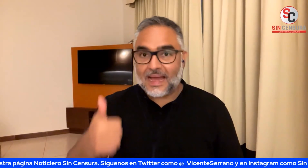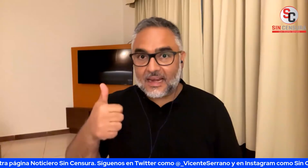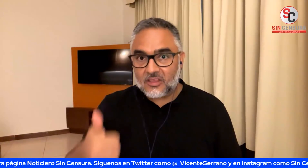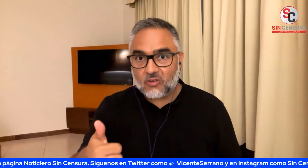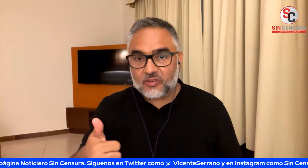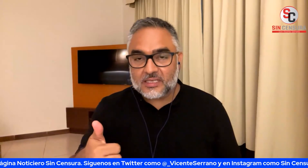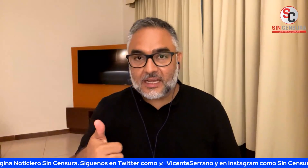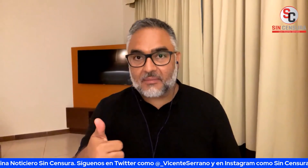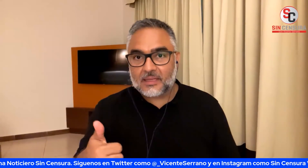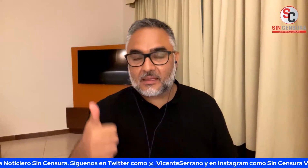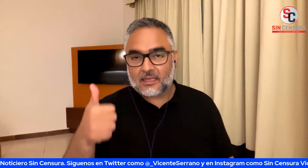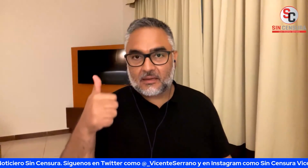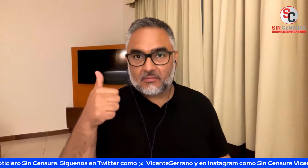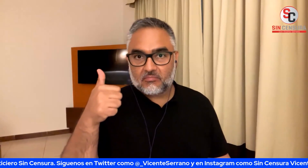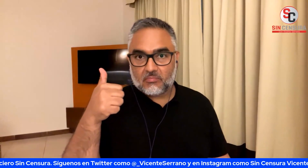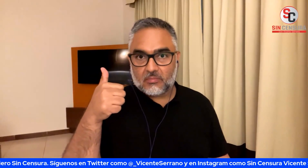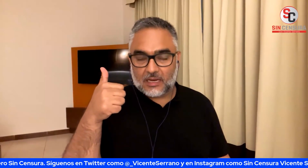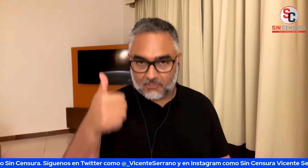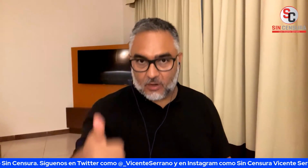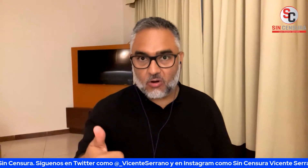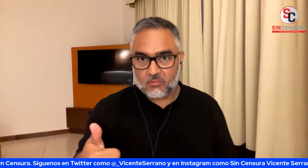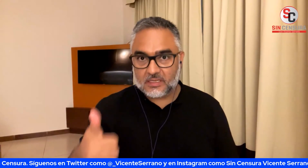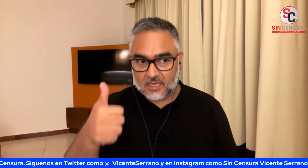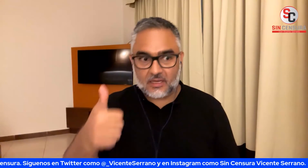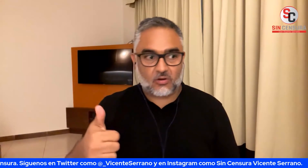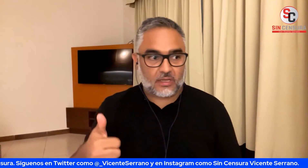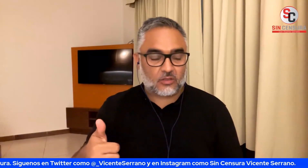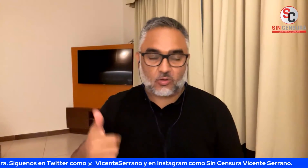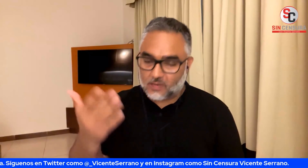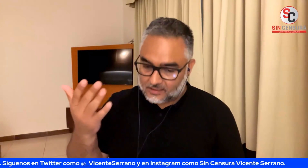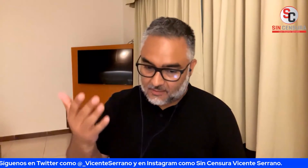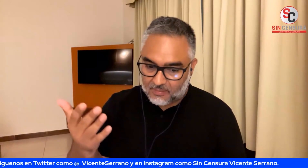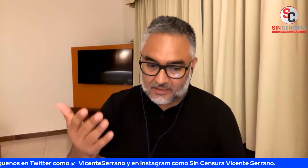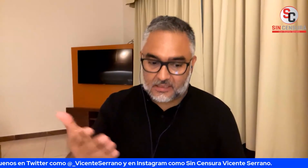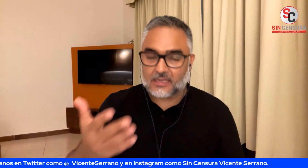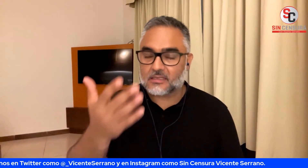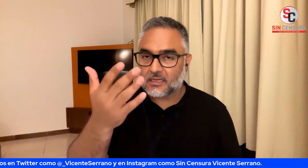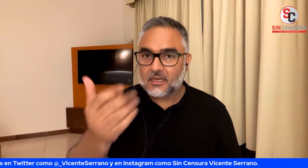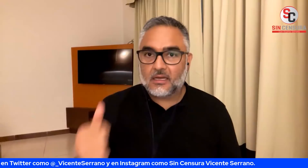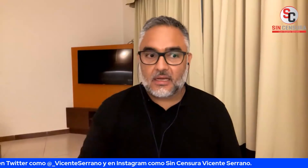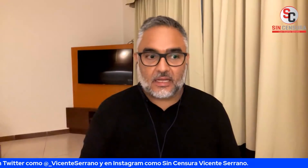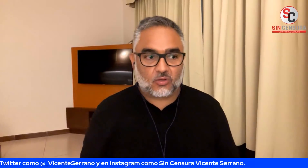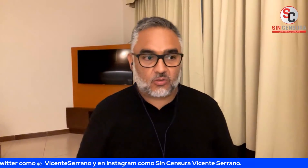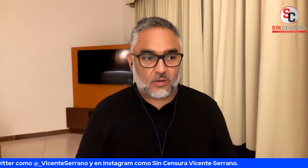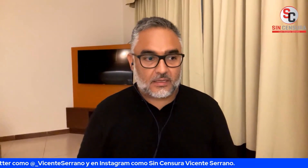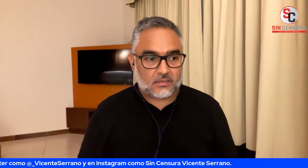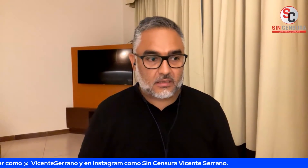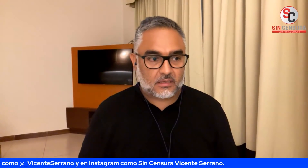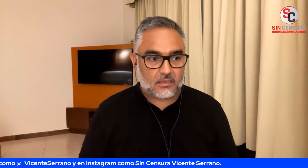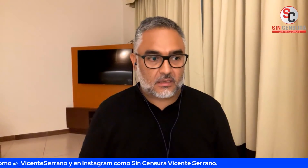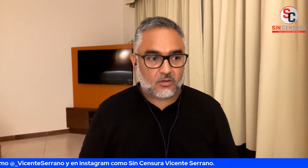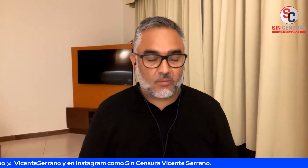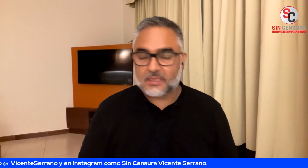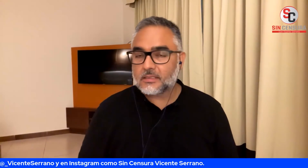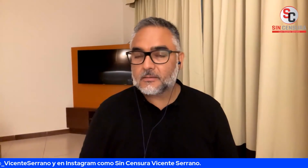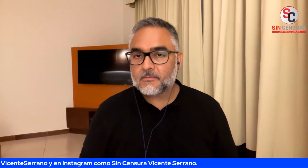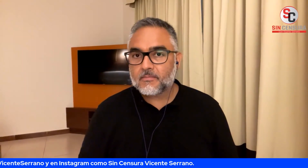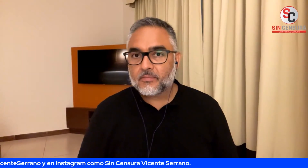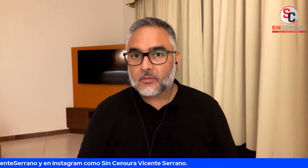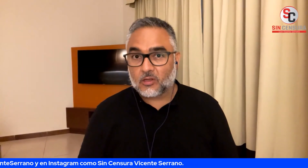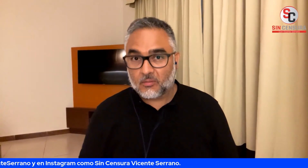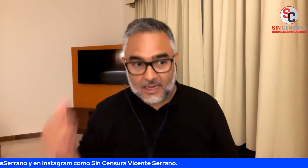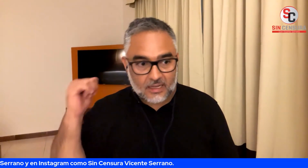Cuando me agredió físicamente el Pelón Gomis, el hijo de Héctor Suárez, que en paz descanse, Héctor Suárez